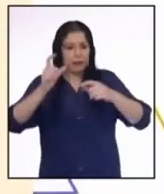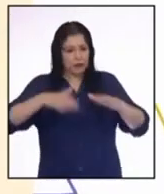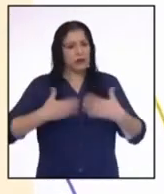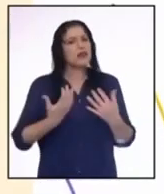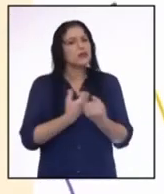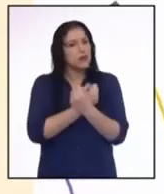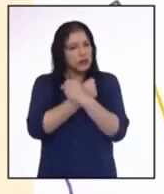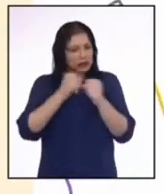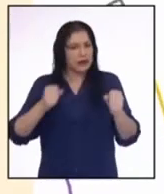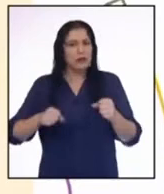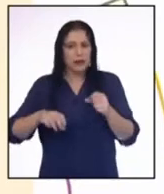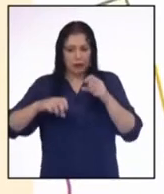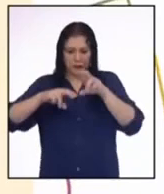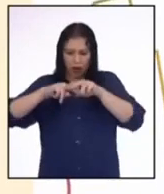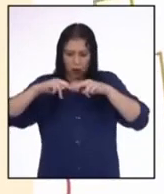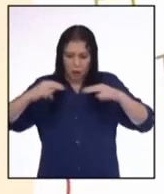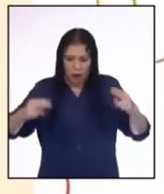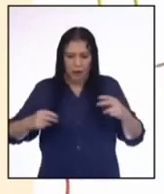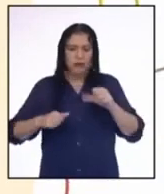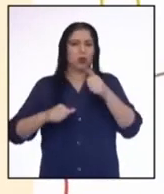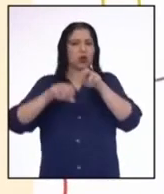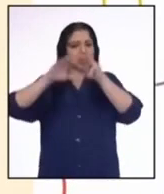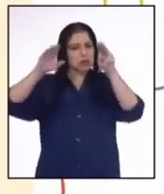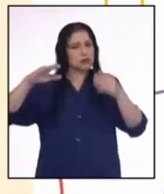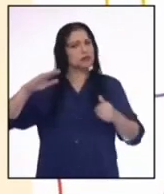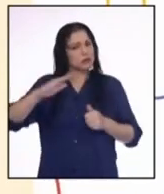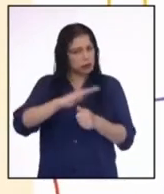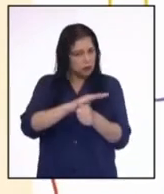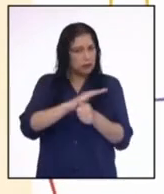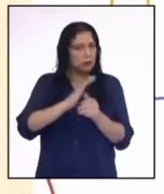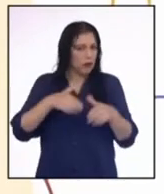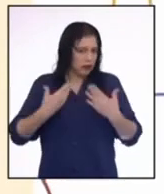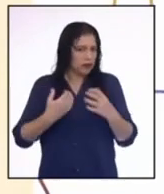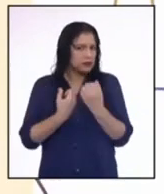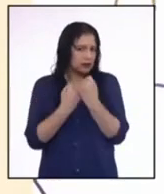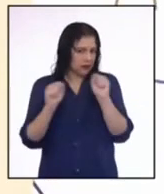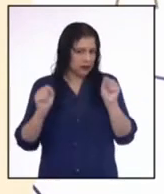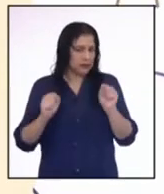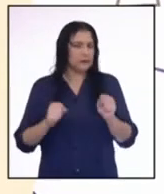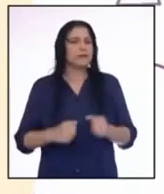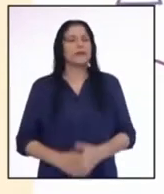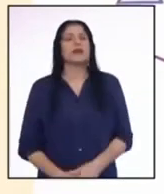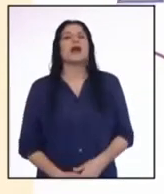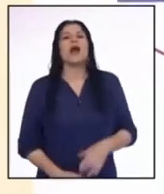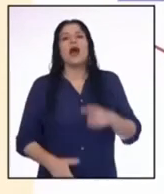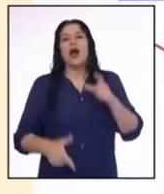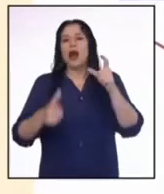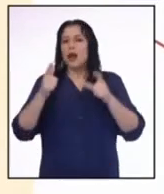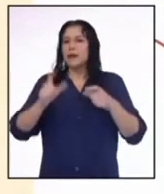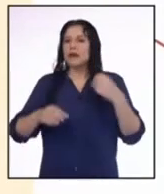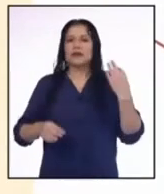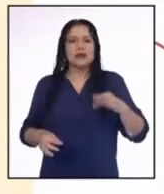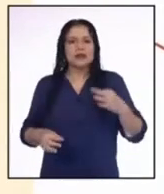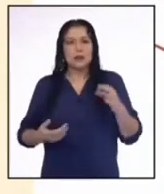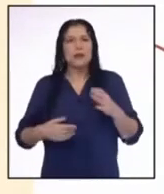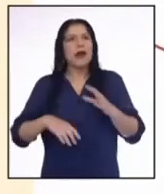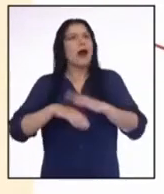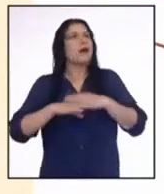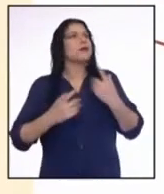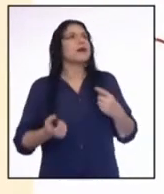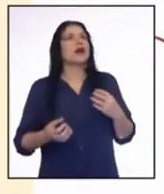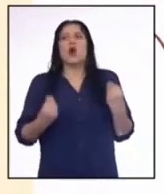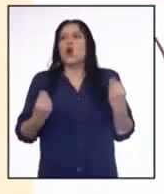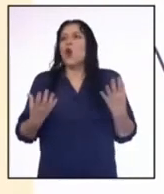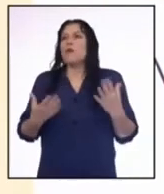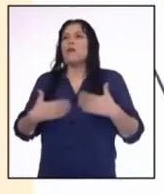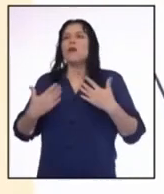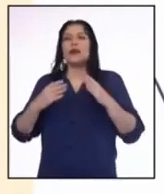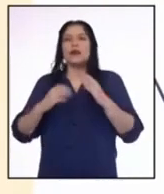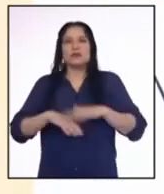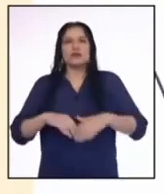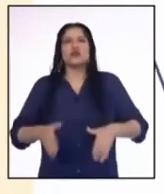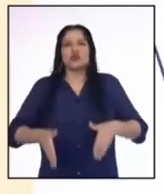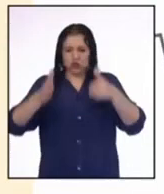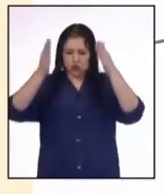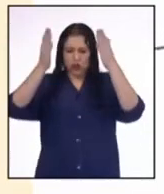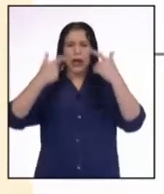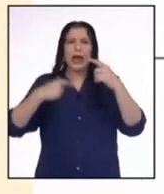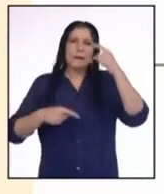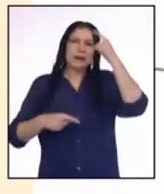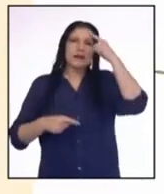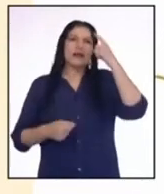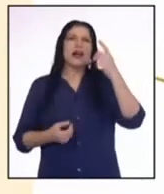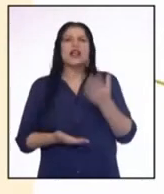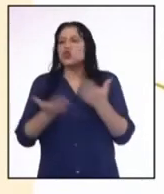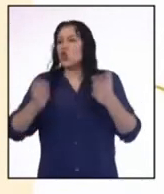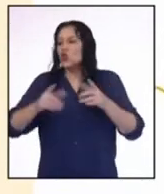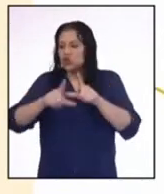sus vidas bajo muebles u otros refugios. Las personas siempre pueden anticipar cómo se puede colapsar su edificio y anticipar